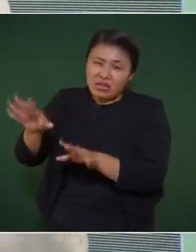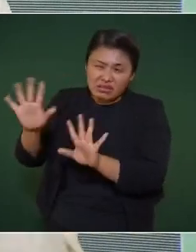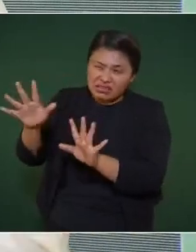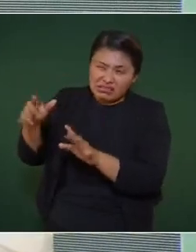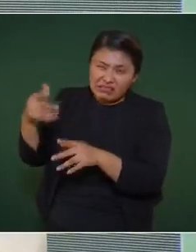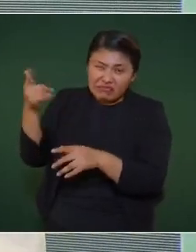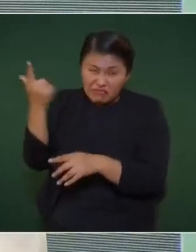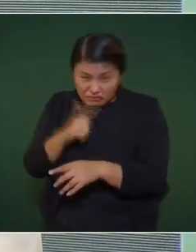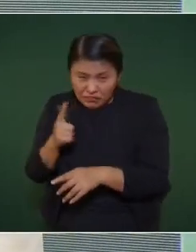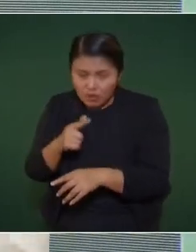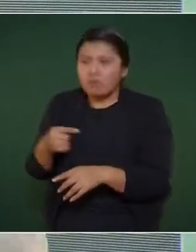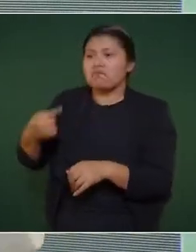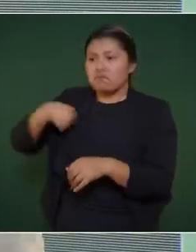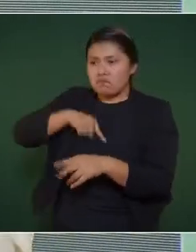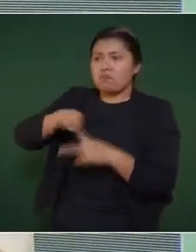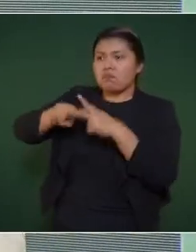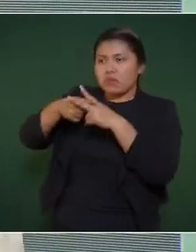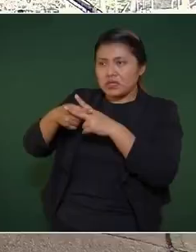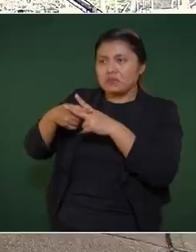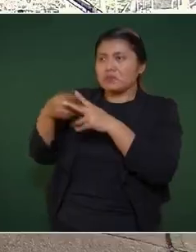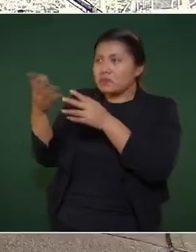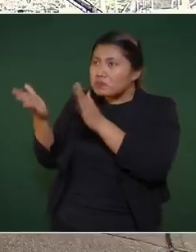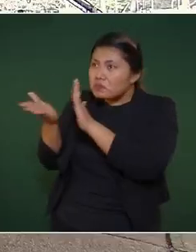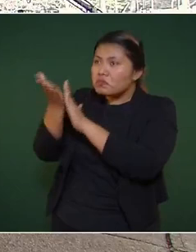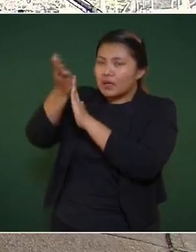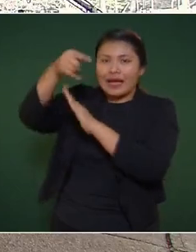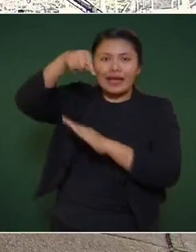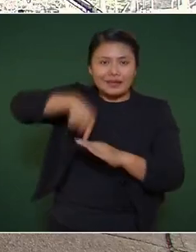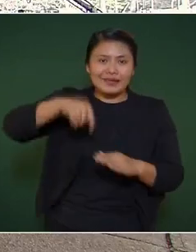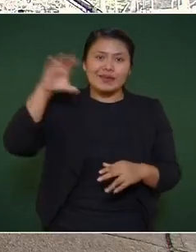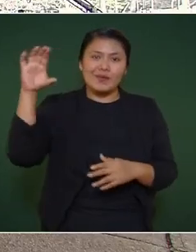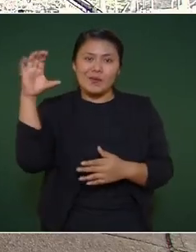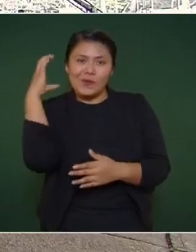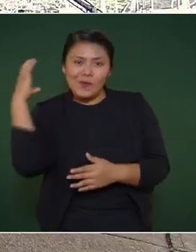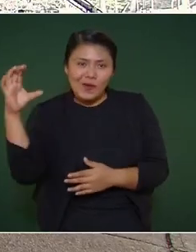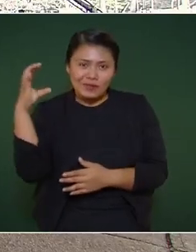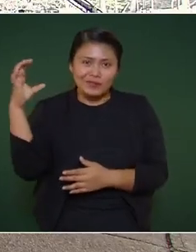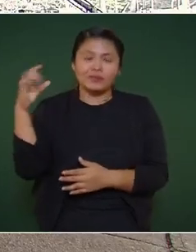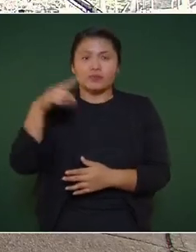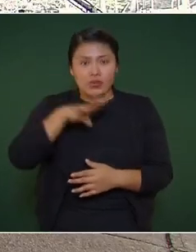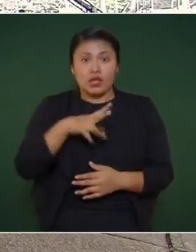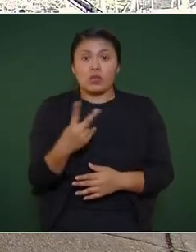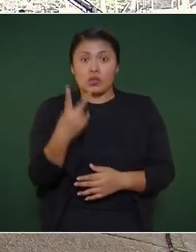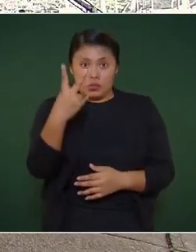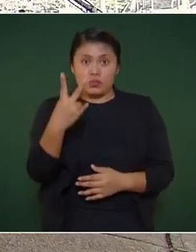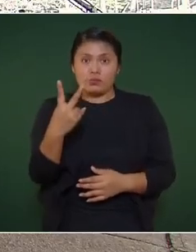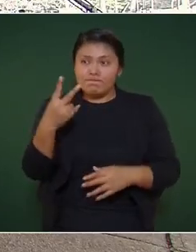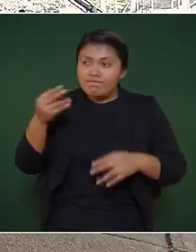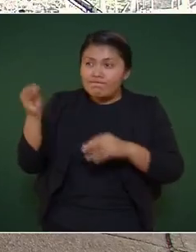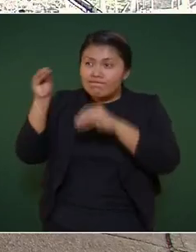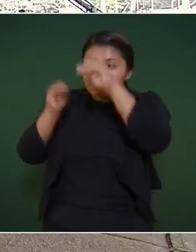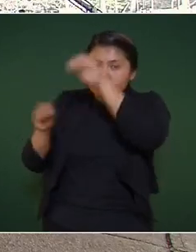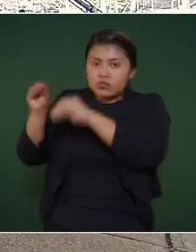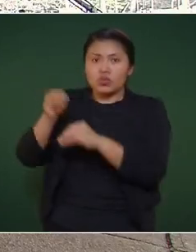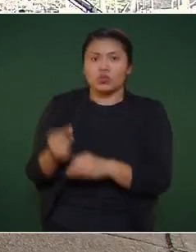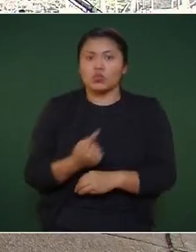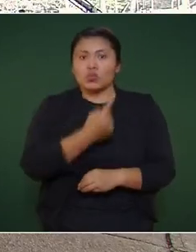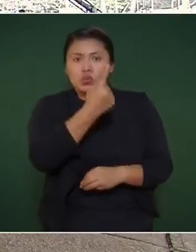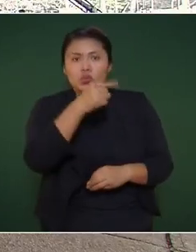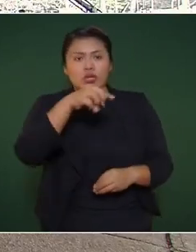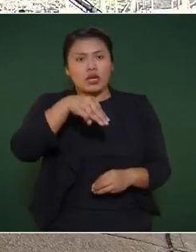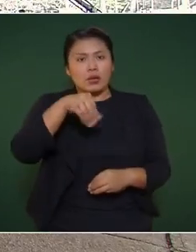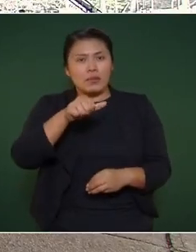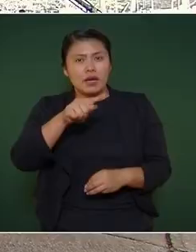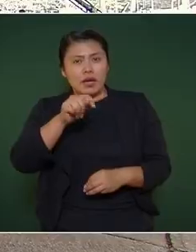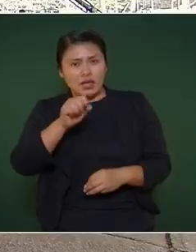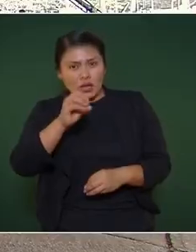dos, aquí en Coatzacoalcos, que nos ha costado trabajo, pero ahí va. Uno es el materno